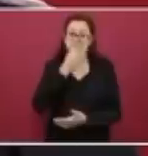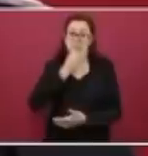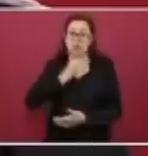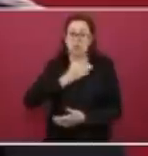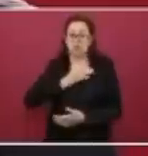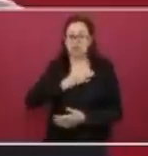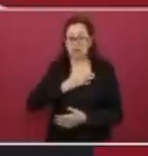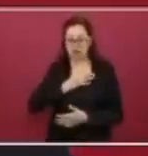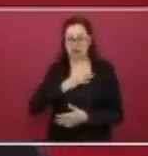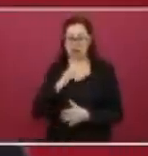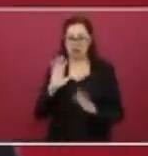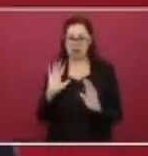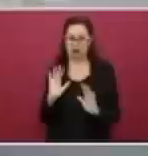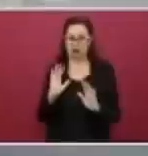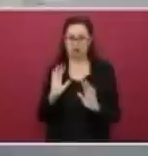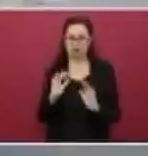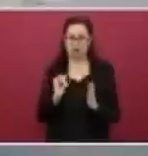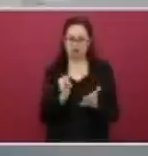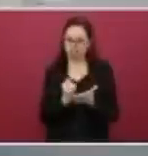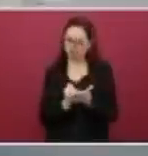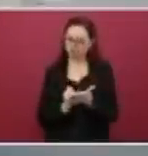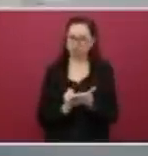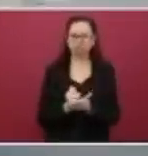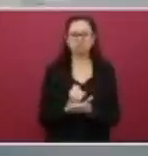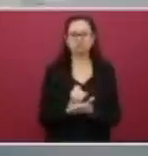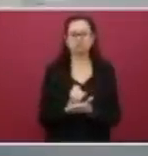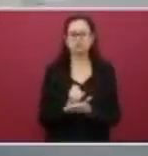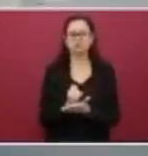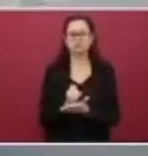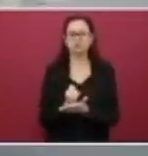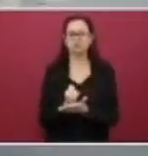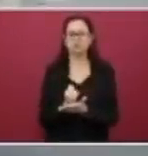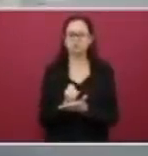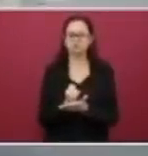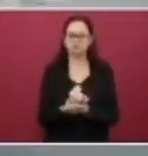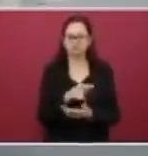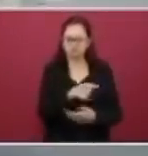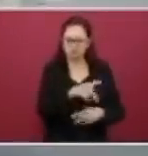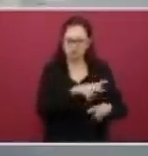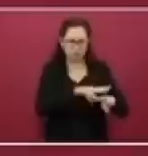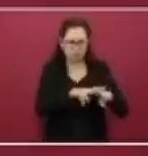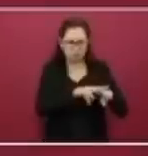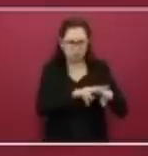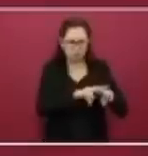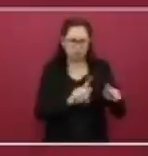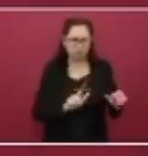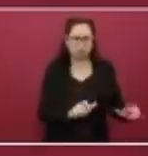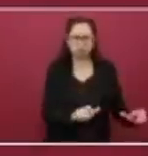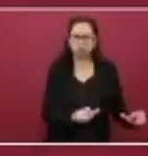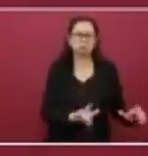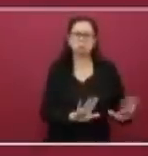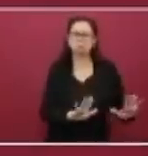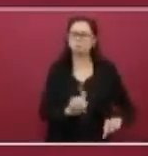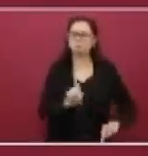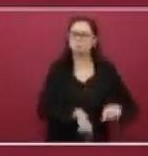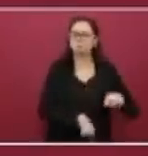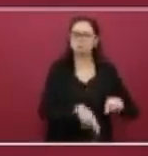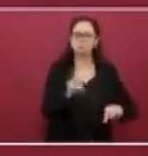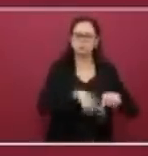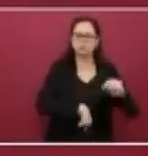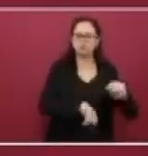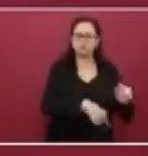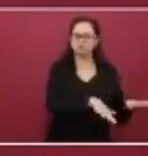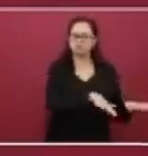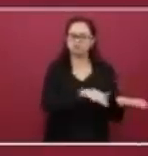de que iván a levantar este bloqueo porque